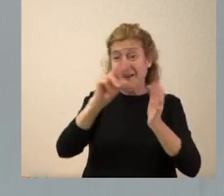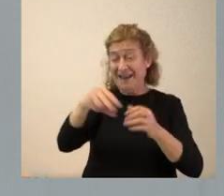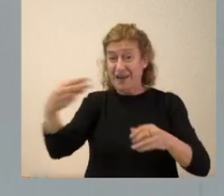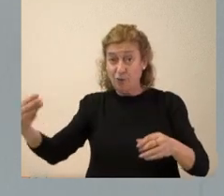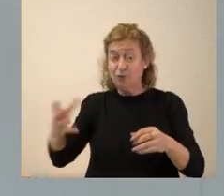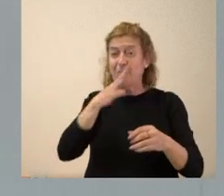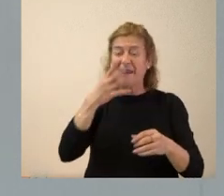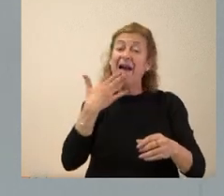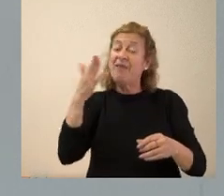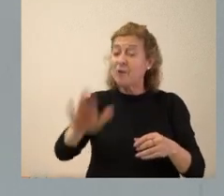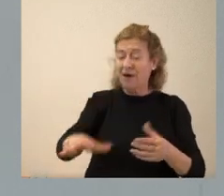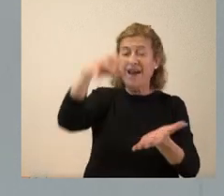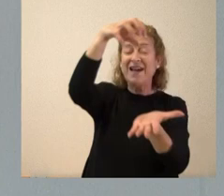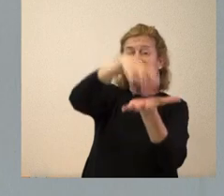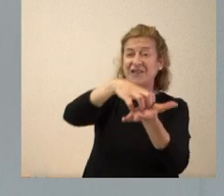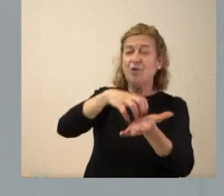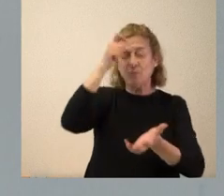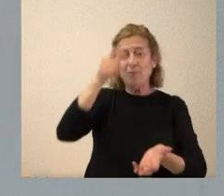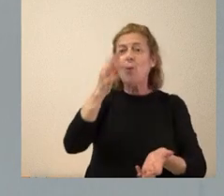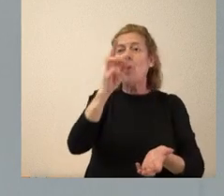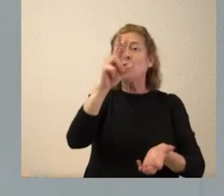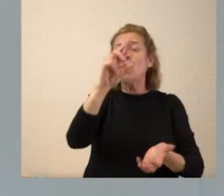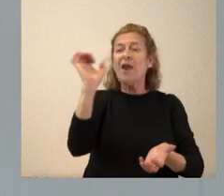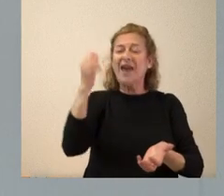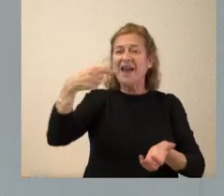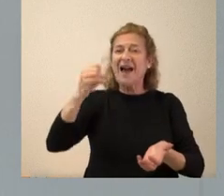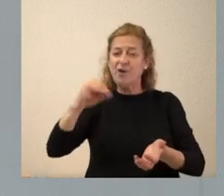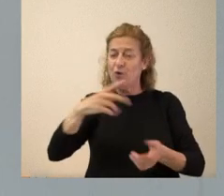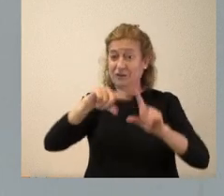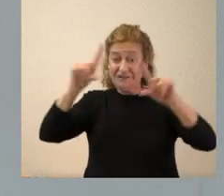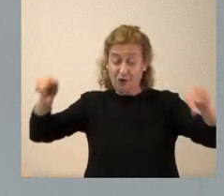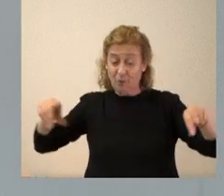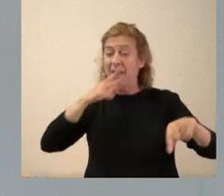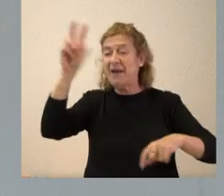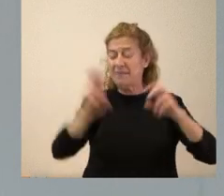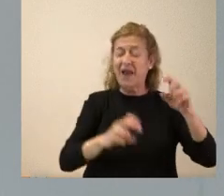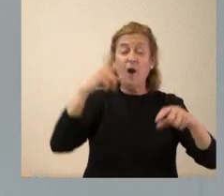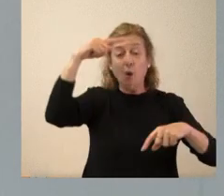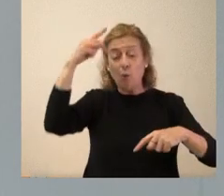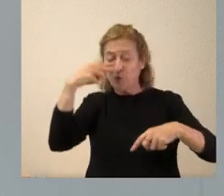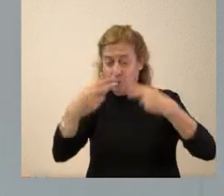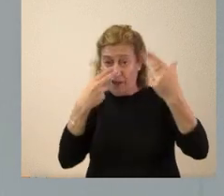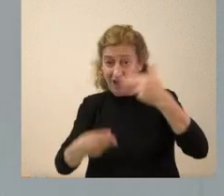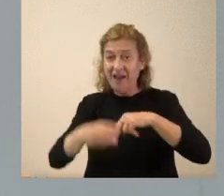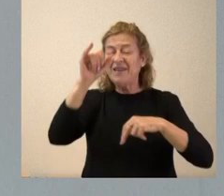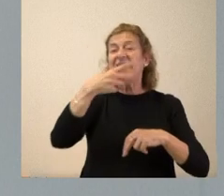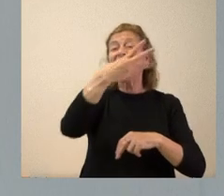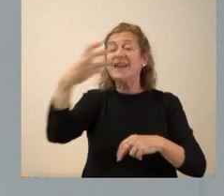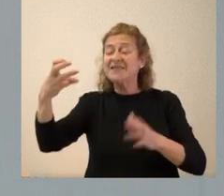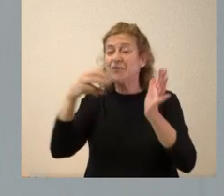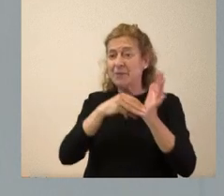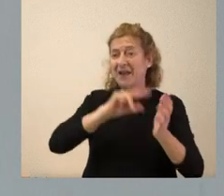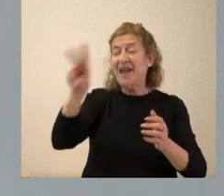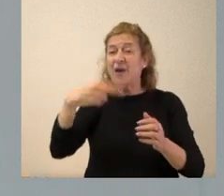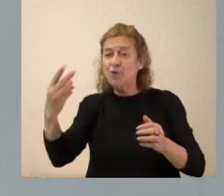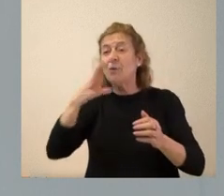adecuar el castillo de tu orégano en Segovia centro de recepción de visitantes y espacio cultural 300.000 euros para el ayuntamiento de